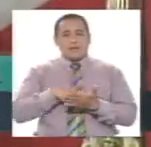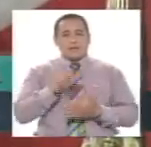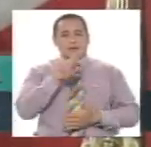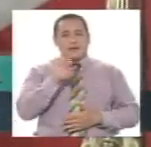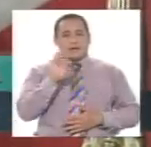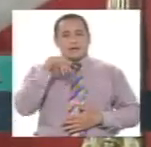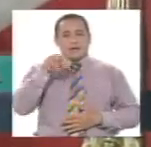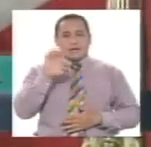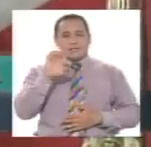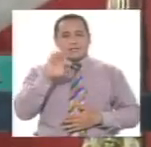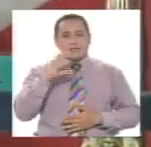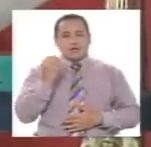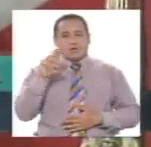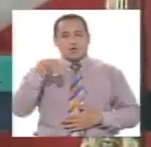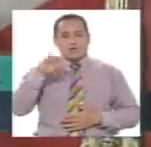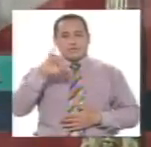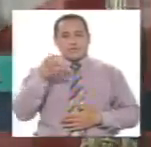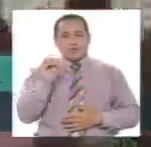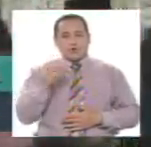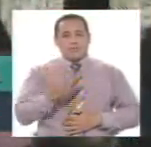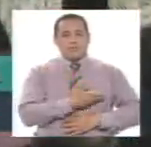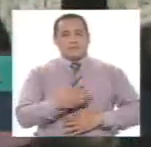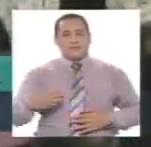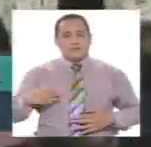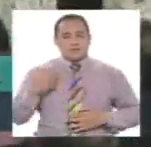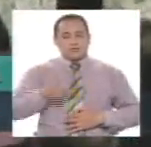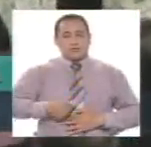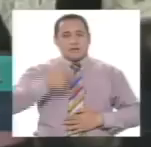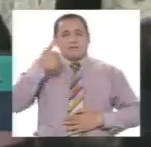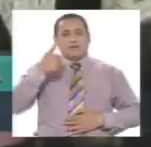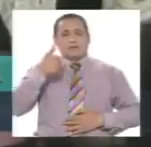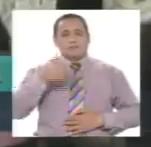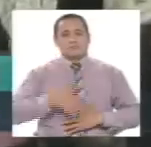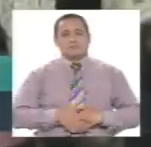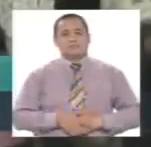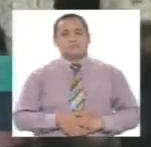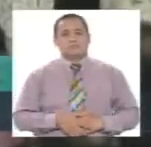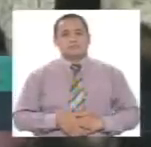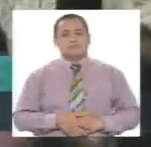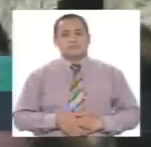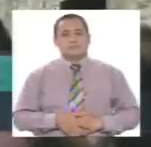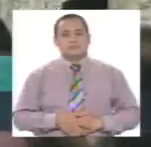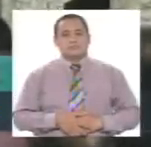Rúbrica René Cornejo Díaz, Presidente del Consejo de Ministros.